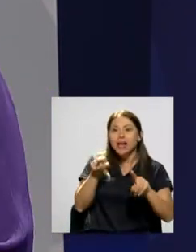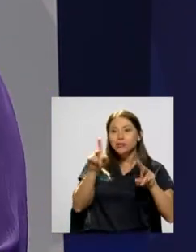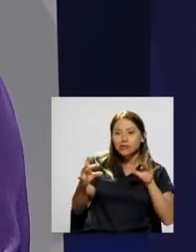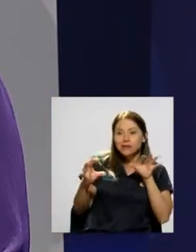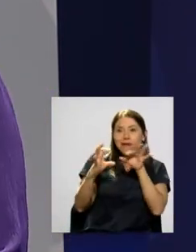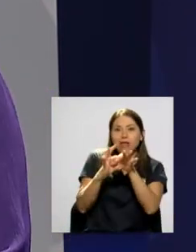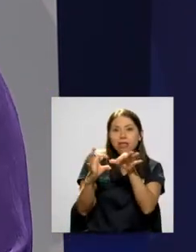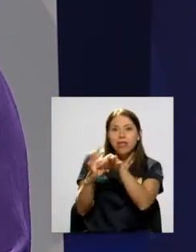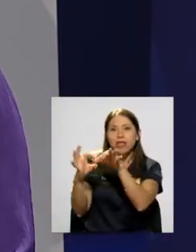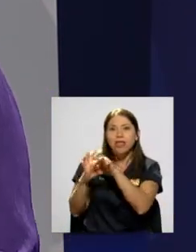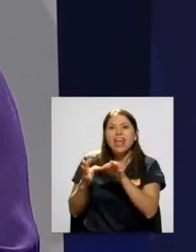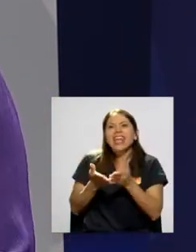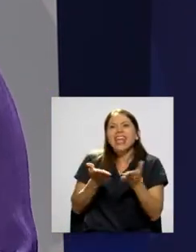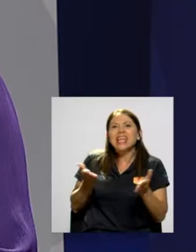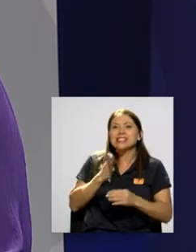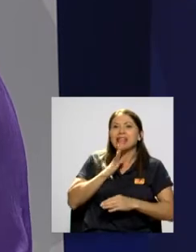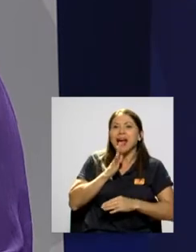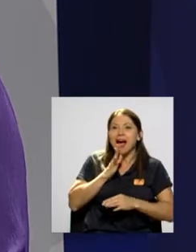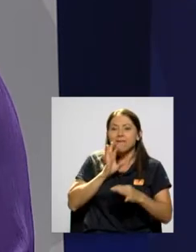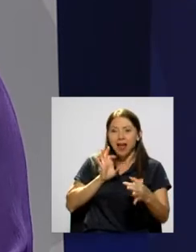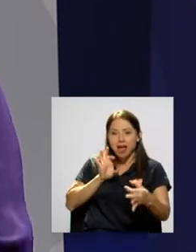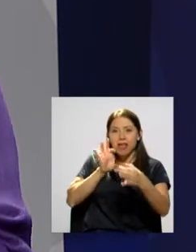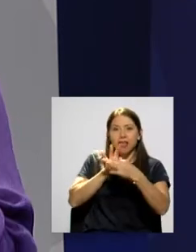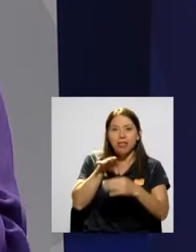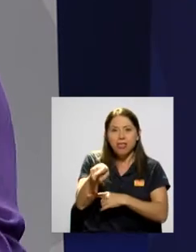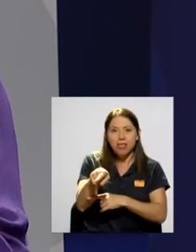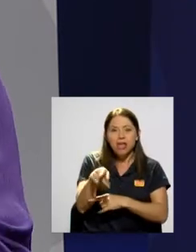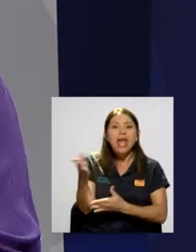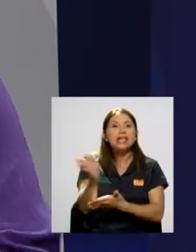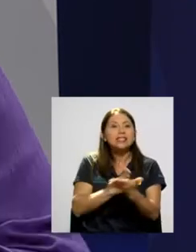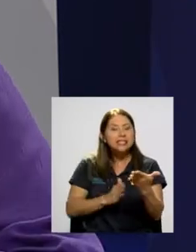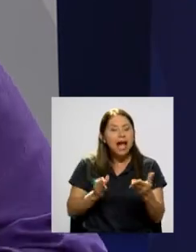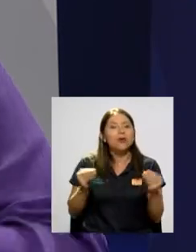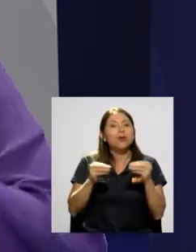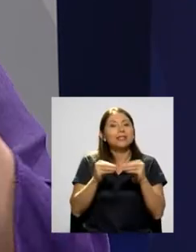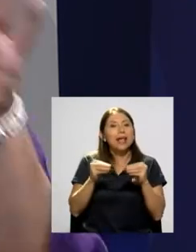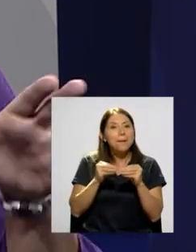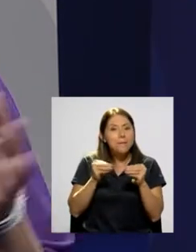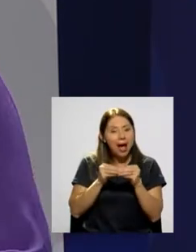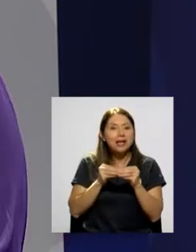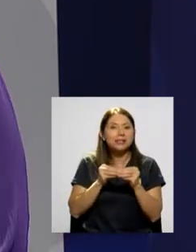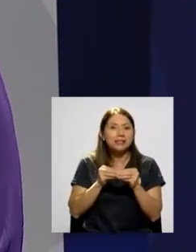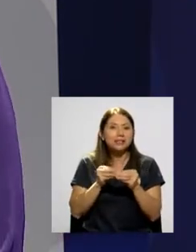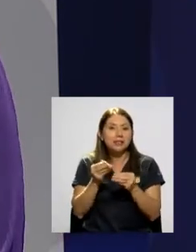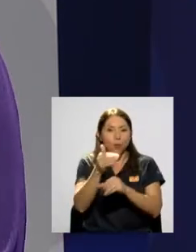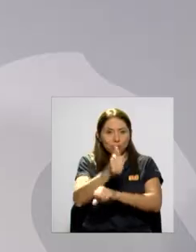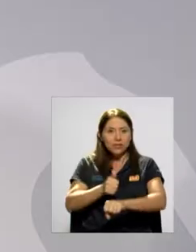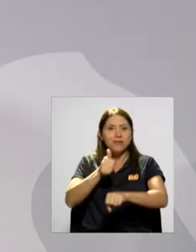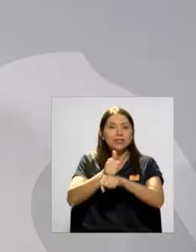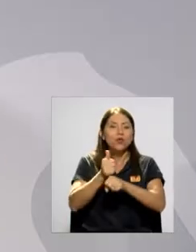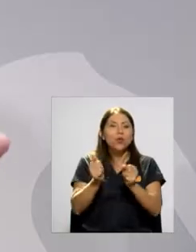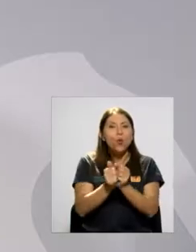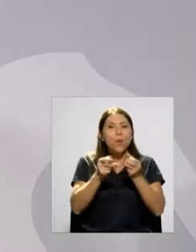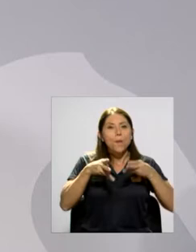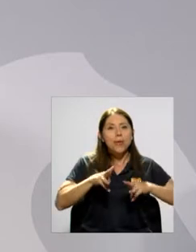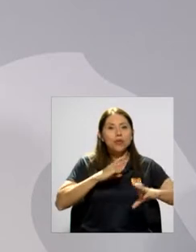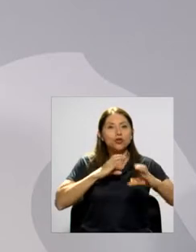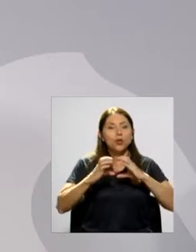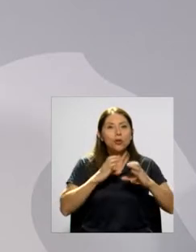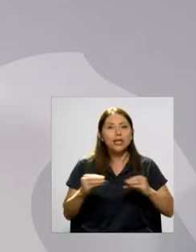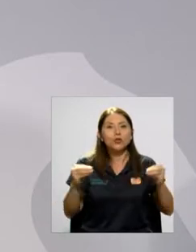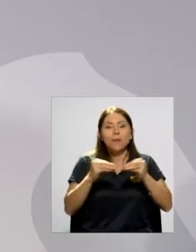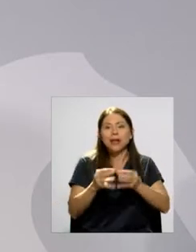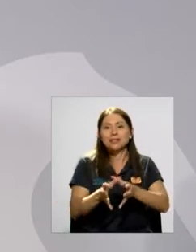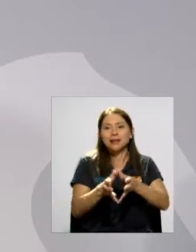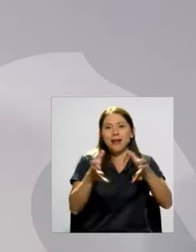qué se habla es algo que típicamente sí está mucho más colocado por medios que tienen mayor alcance. Sin embargo, y aun cuando estos